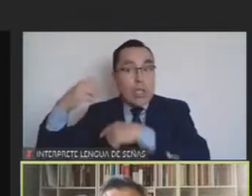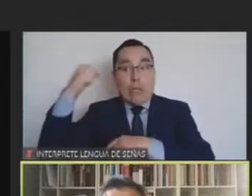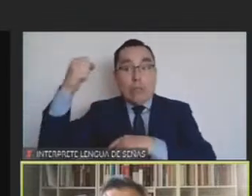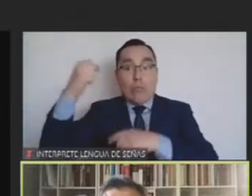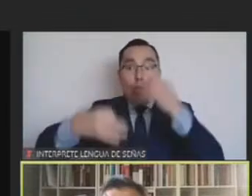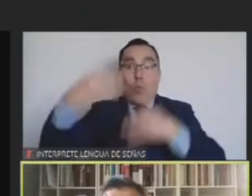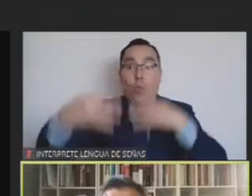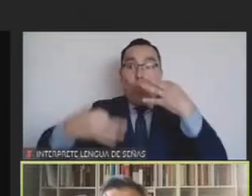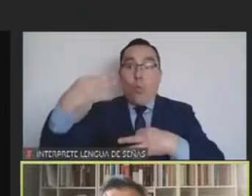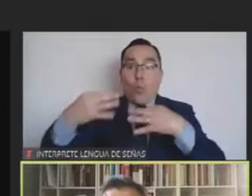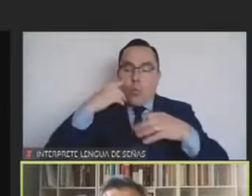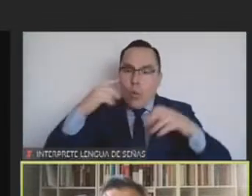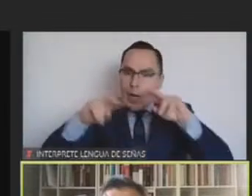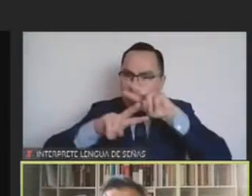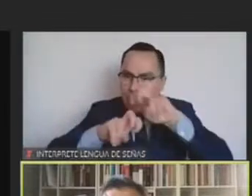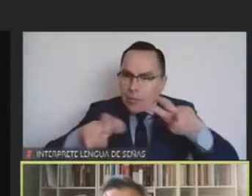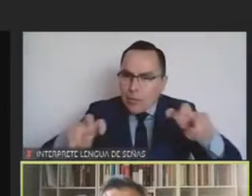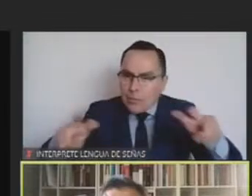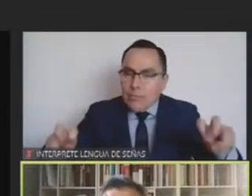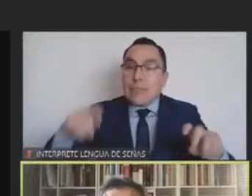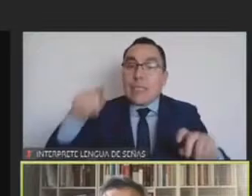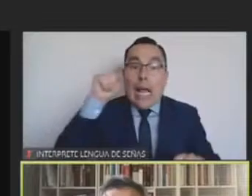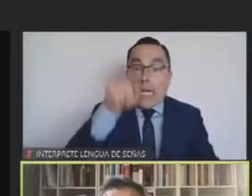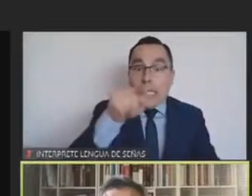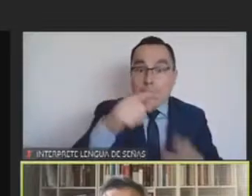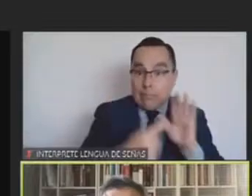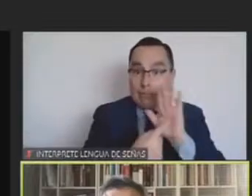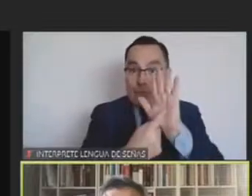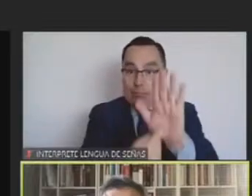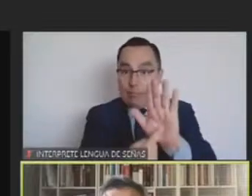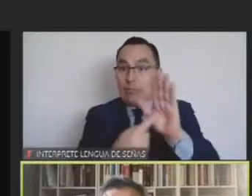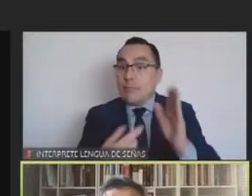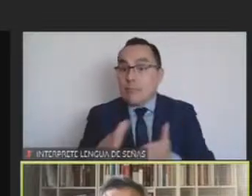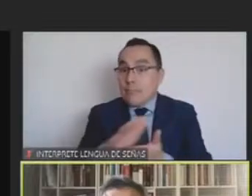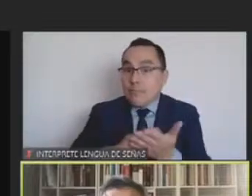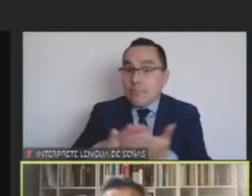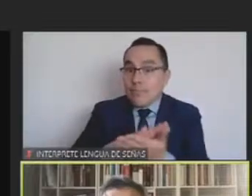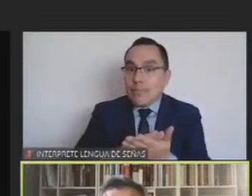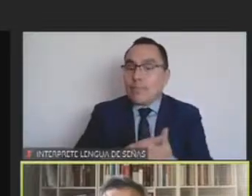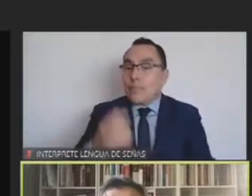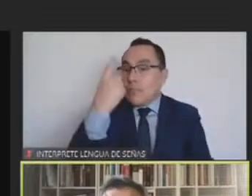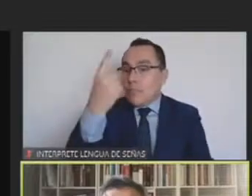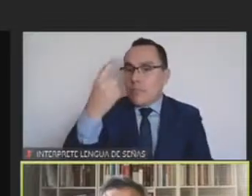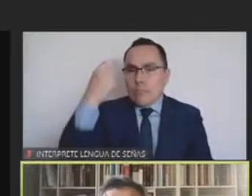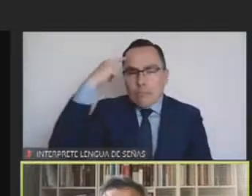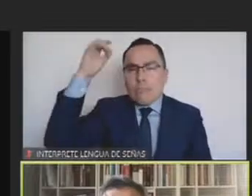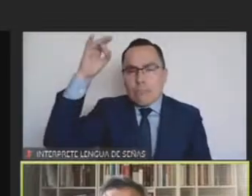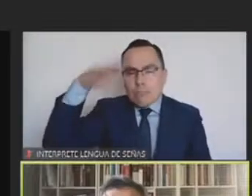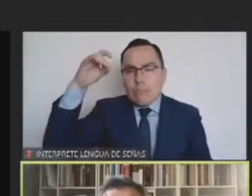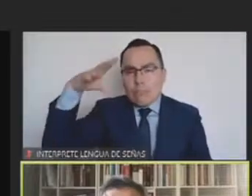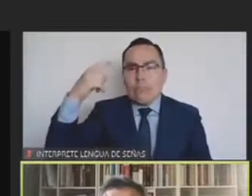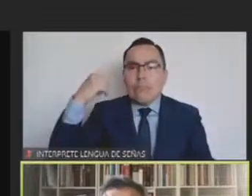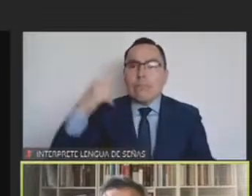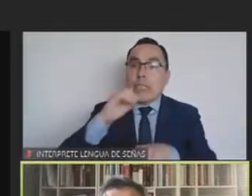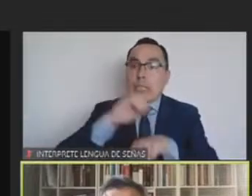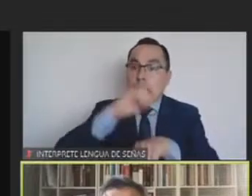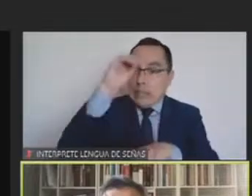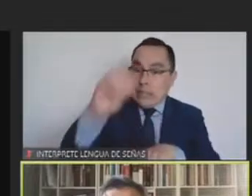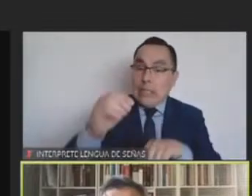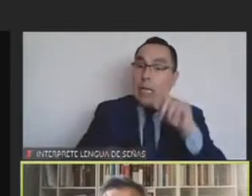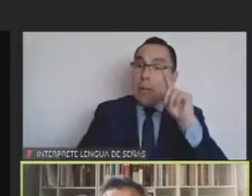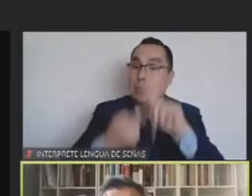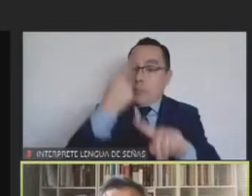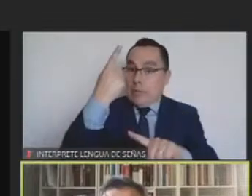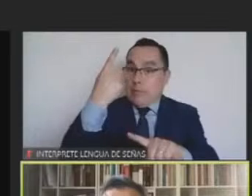lógicas de escrutinio, como las que aquí se han planteado, uno debiera tener una cierta advertencia, ¿no? La primera...